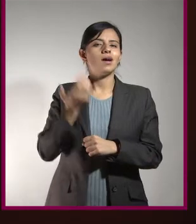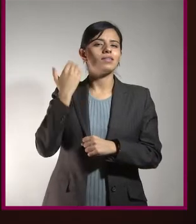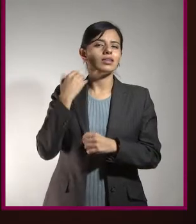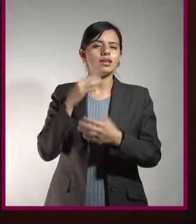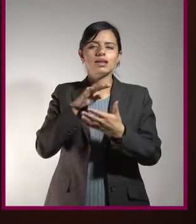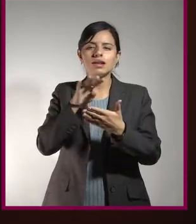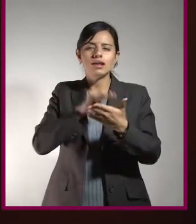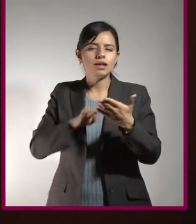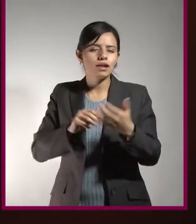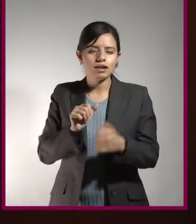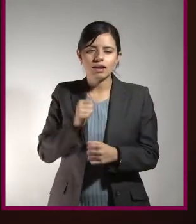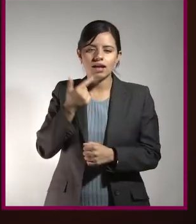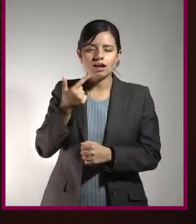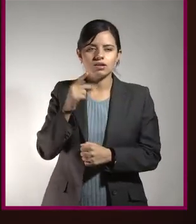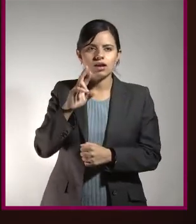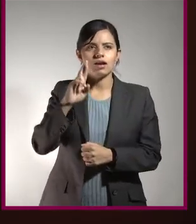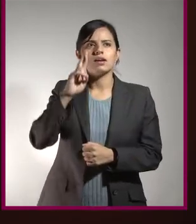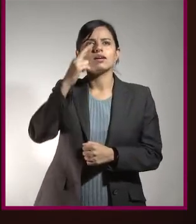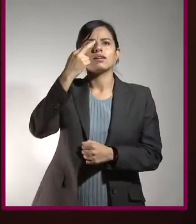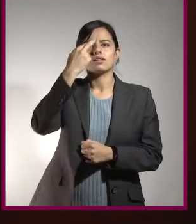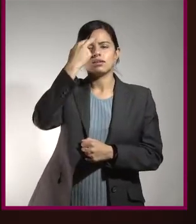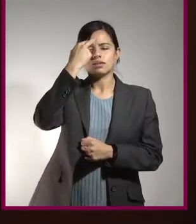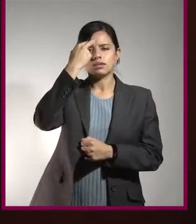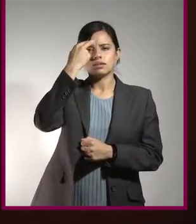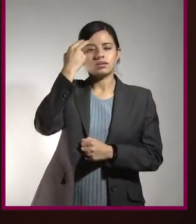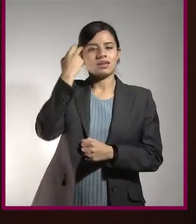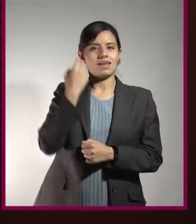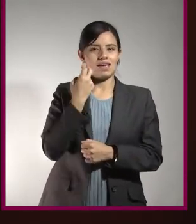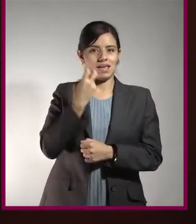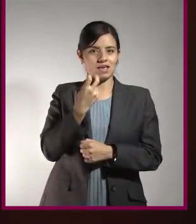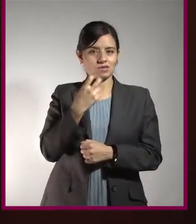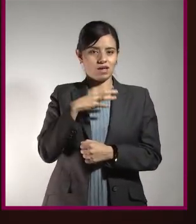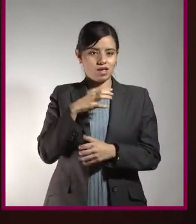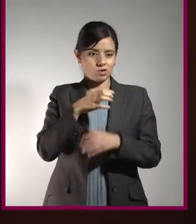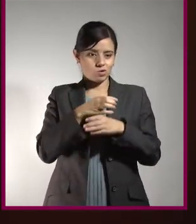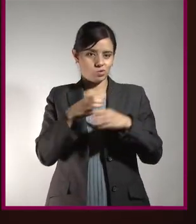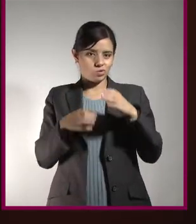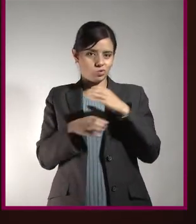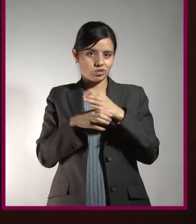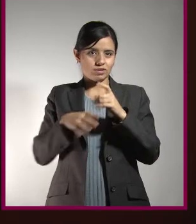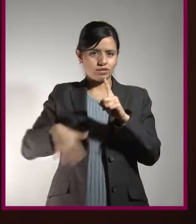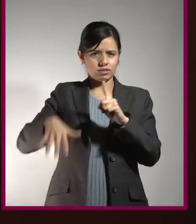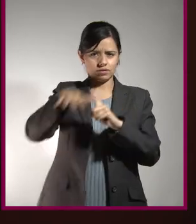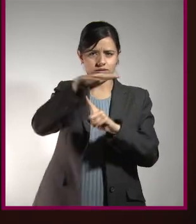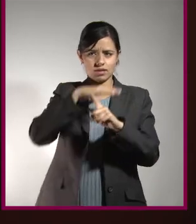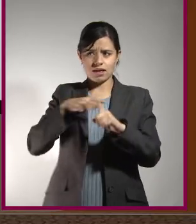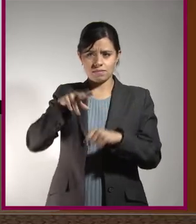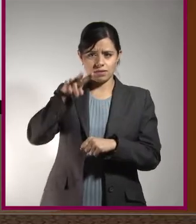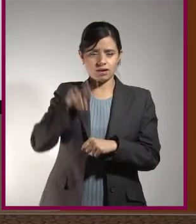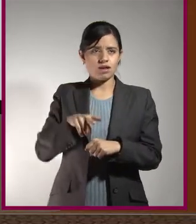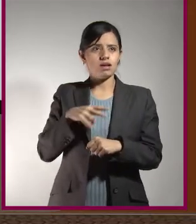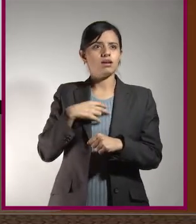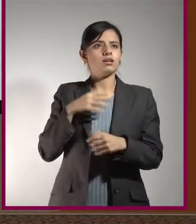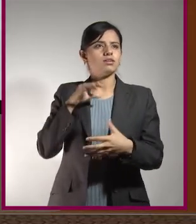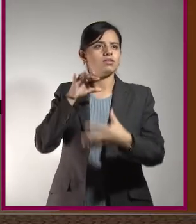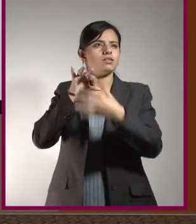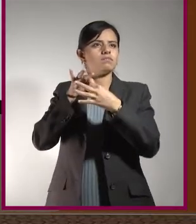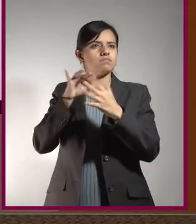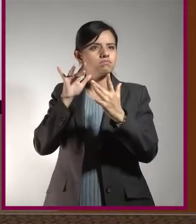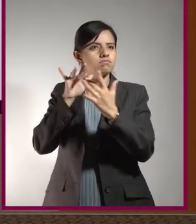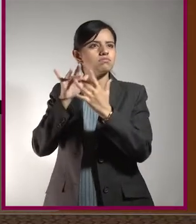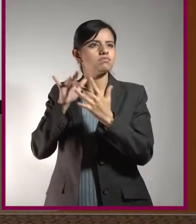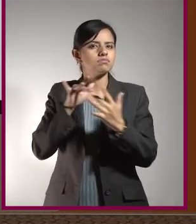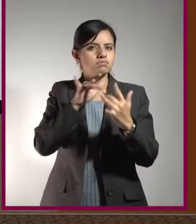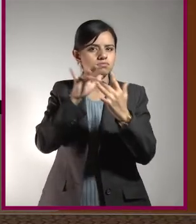que leímos, claro. Y eso lo conecta con cosas que sí están en nuestro mundo real externo. Y entonces cuando entramos en